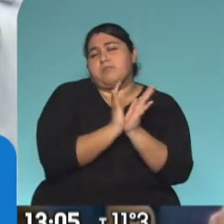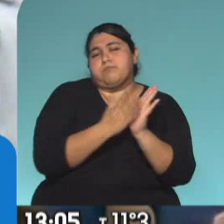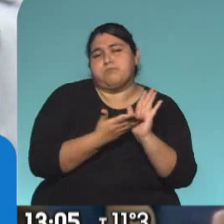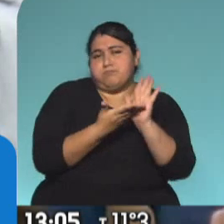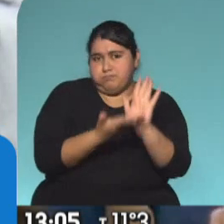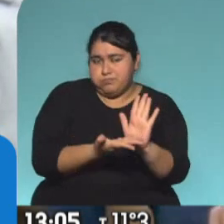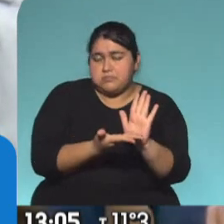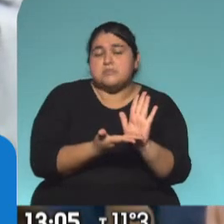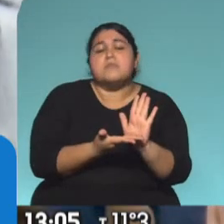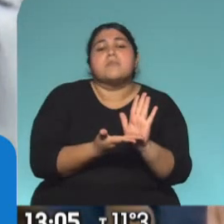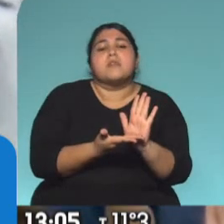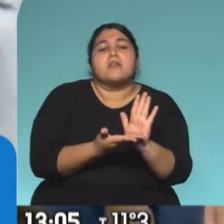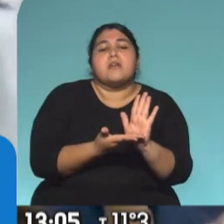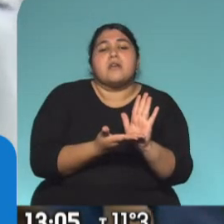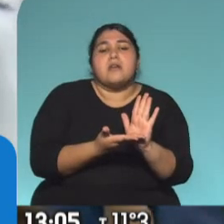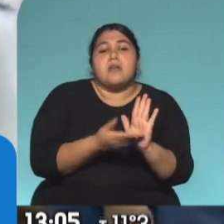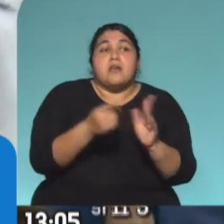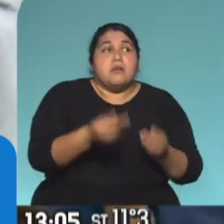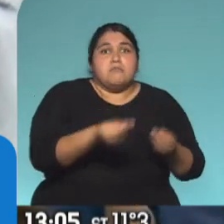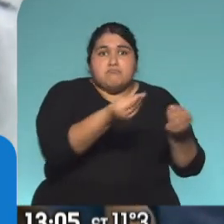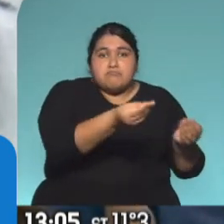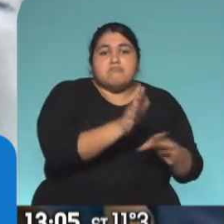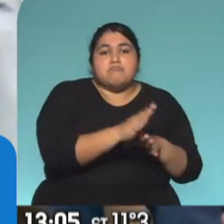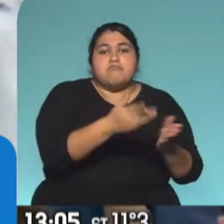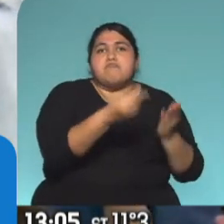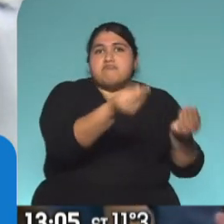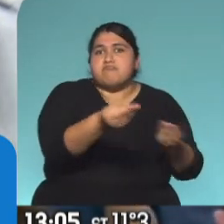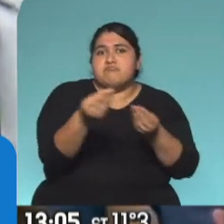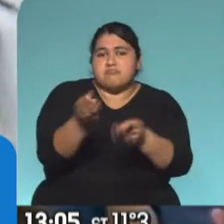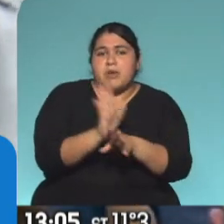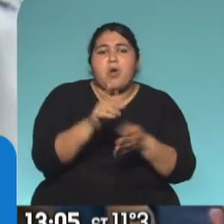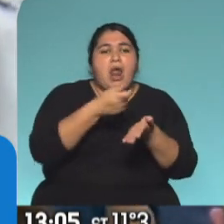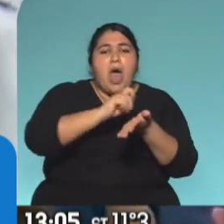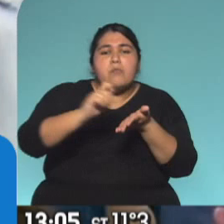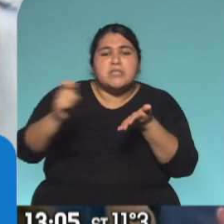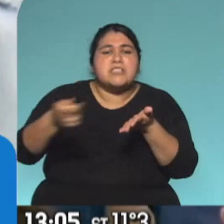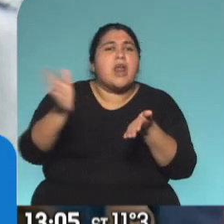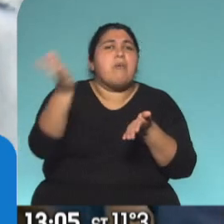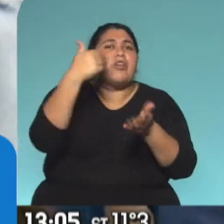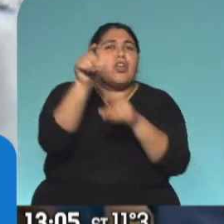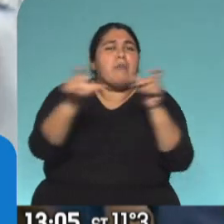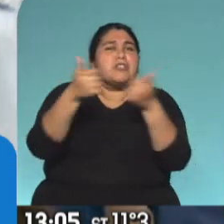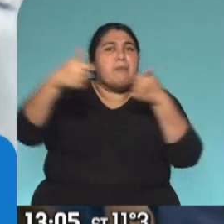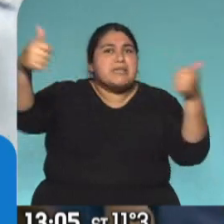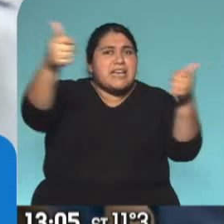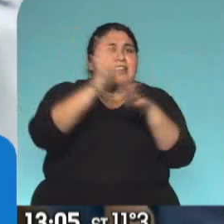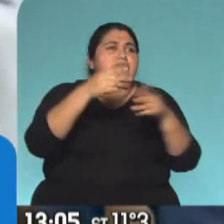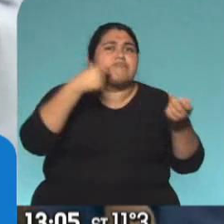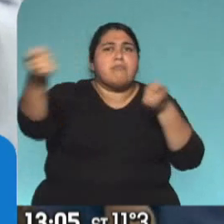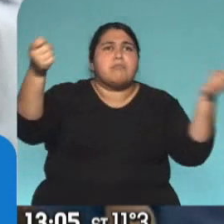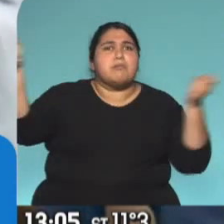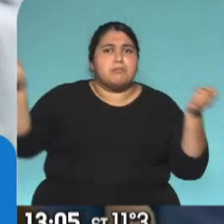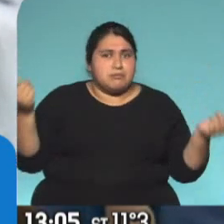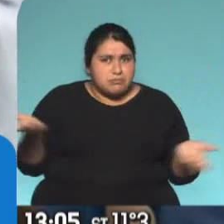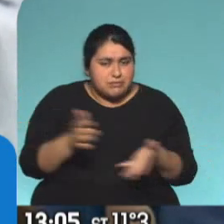executive orders, y no contento con eso, empieza a repartir lapiceras para todos los presentes. Algo que, si